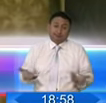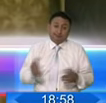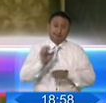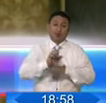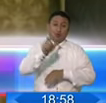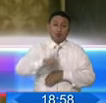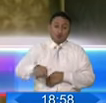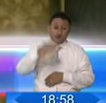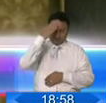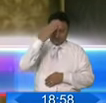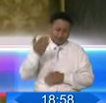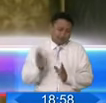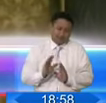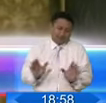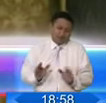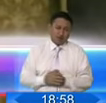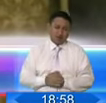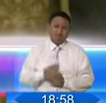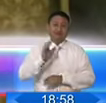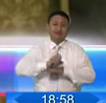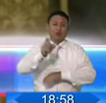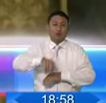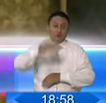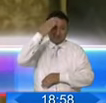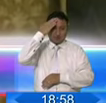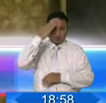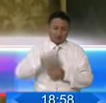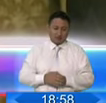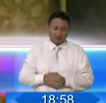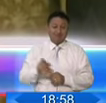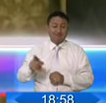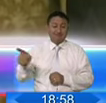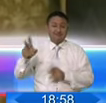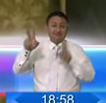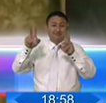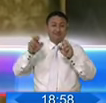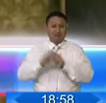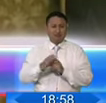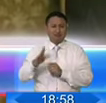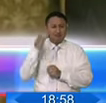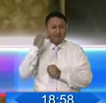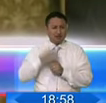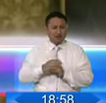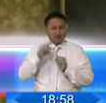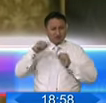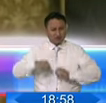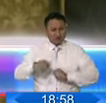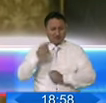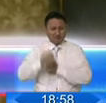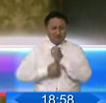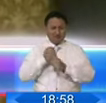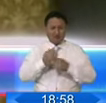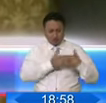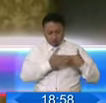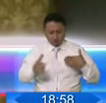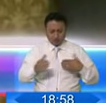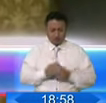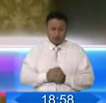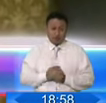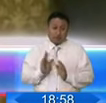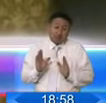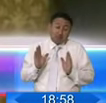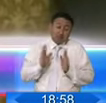sabemos que no es así los ecuatorianos sabemos que muchas cosas extrañas han ocurrido durante ese periodo y lo único que queremos